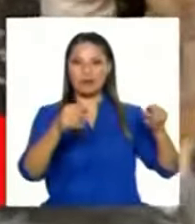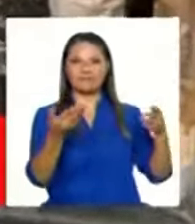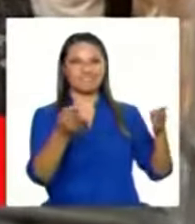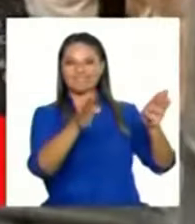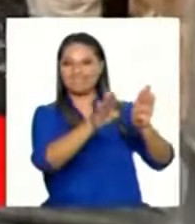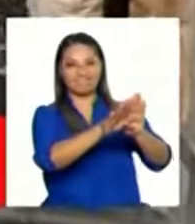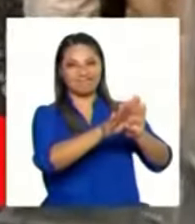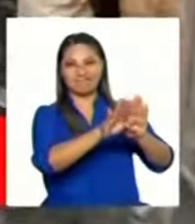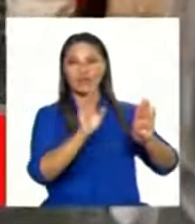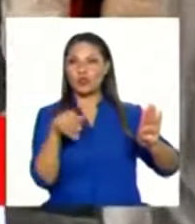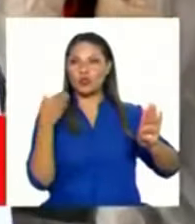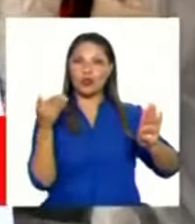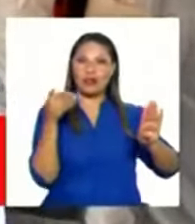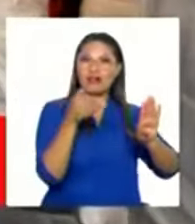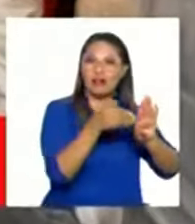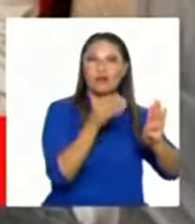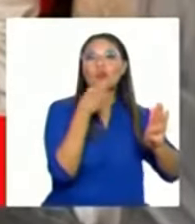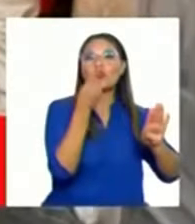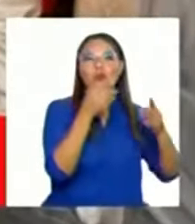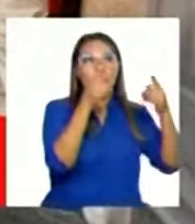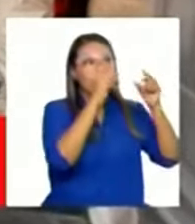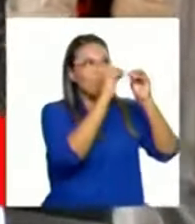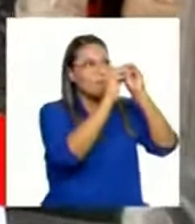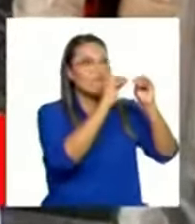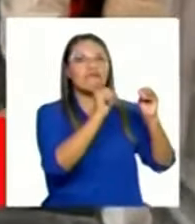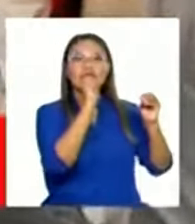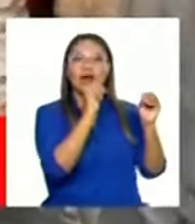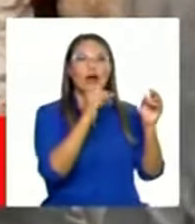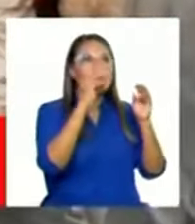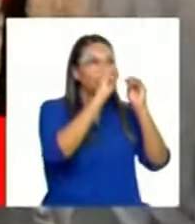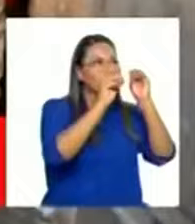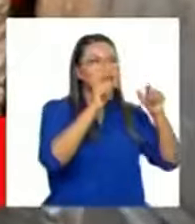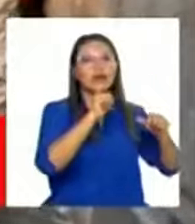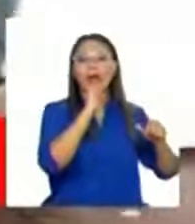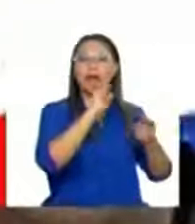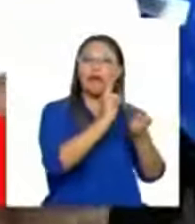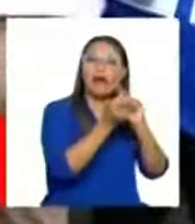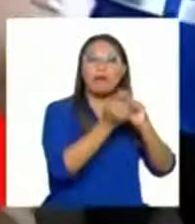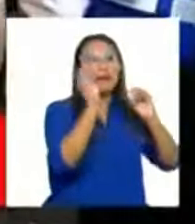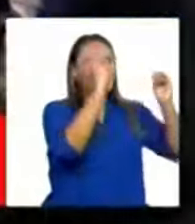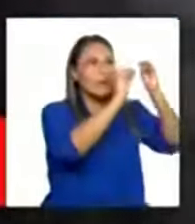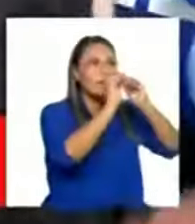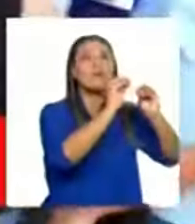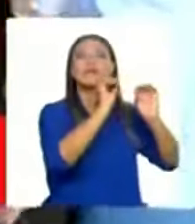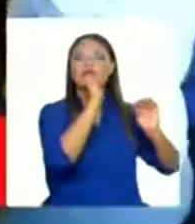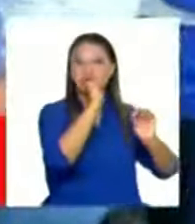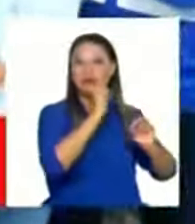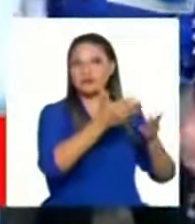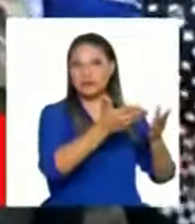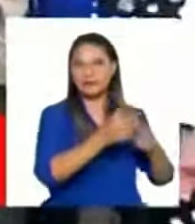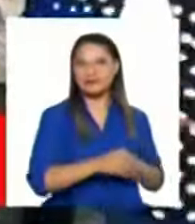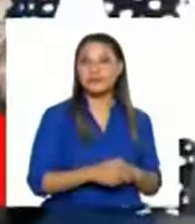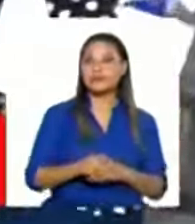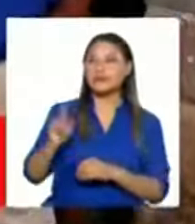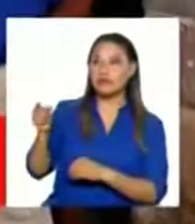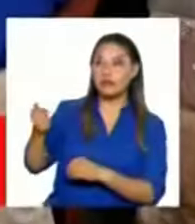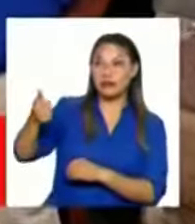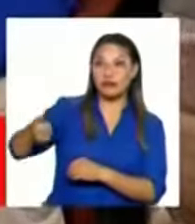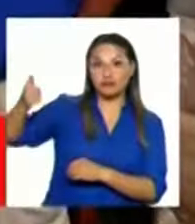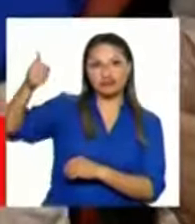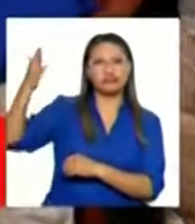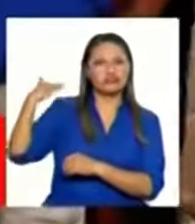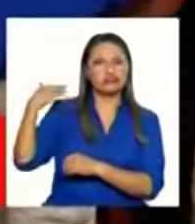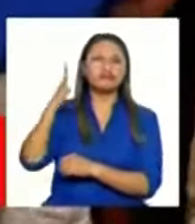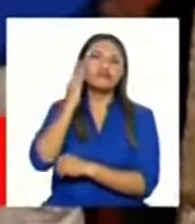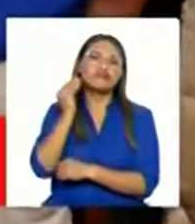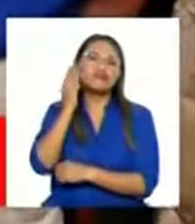ser visitadas por encontrarse en proceso de remodelación o restauración. Así lo señaló el gerente de gestión de riesgo de desastre